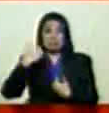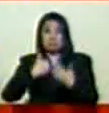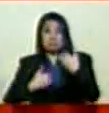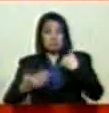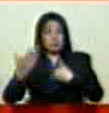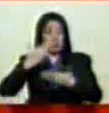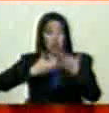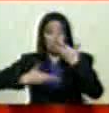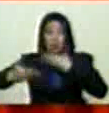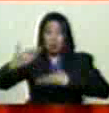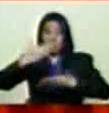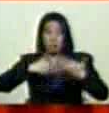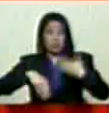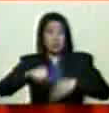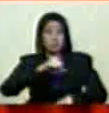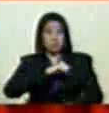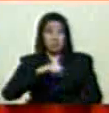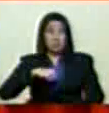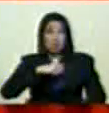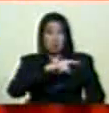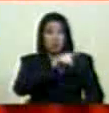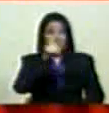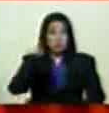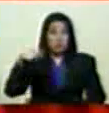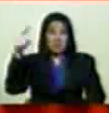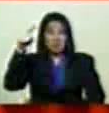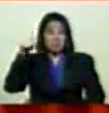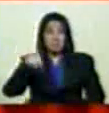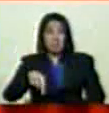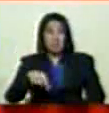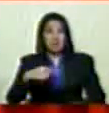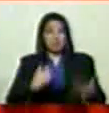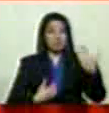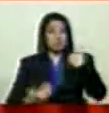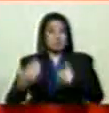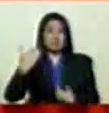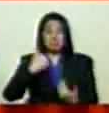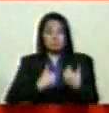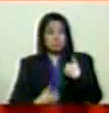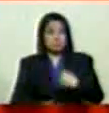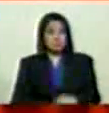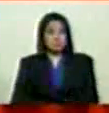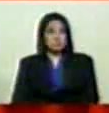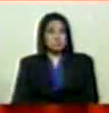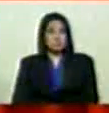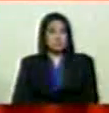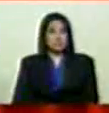privado, porque ustedes también han sido víctimas de eso.